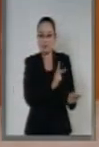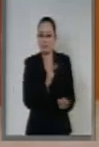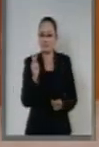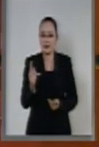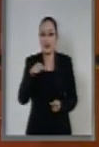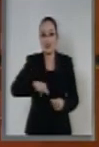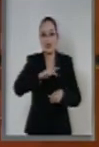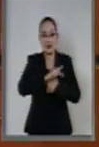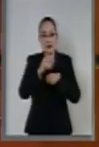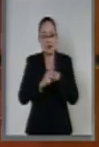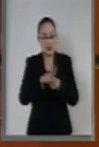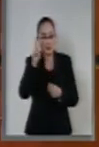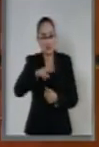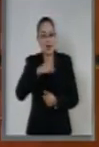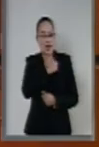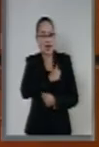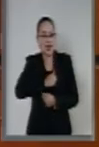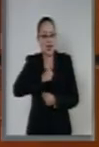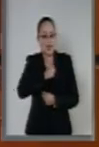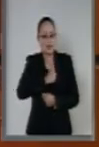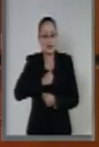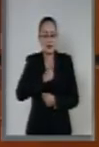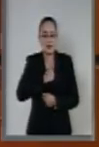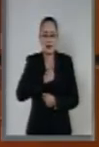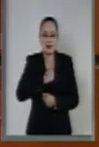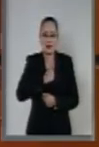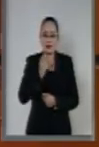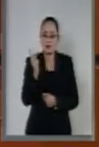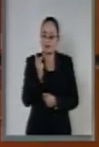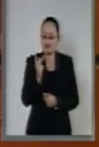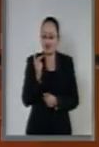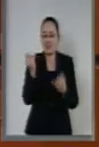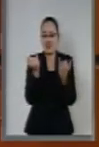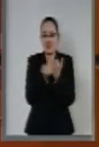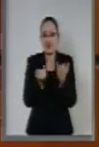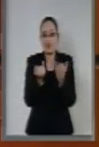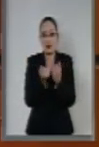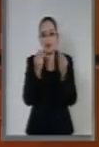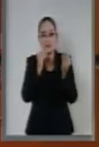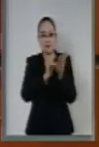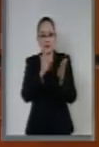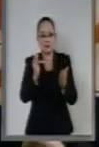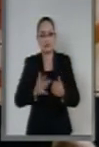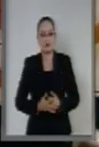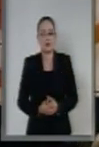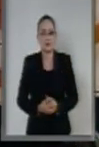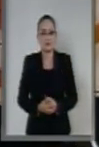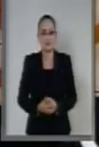país desafortunadamente ha llegado a esos niveles muchas gracias gracias